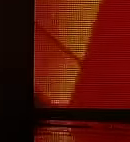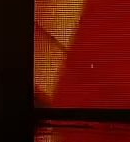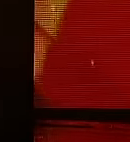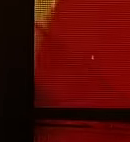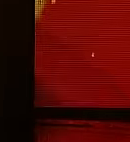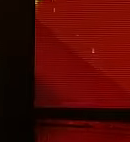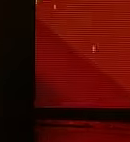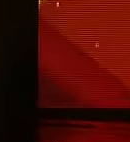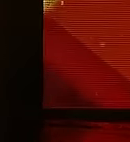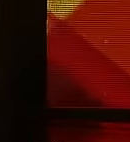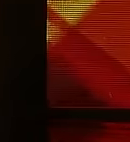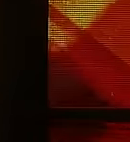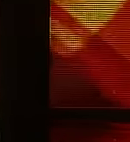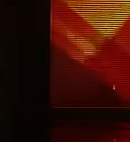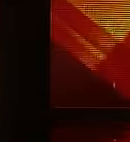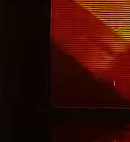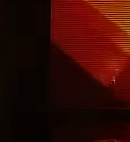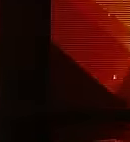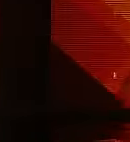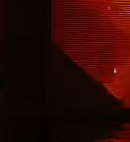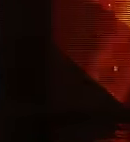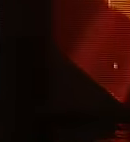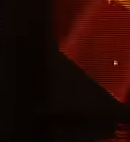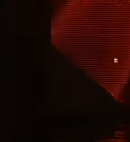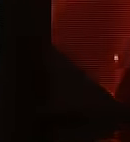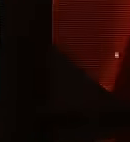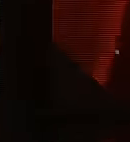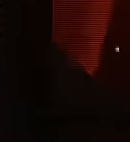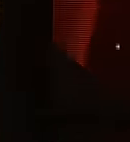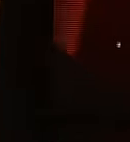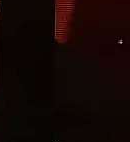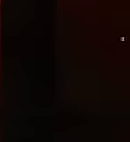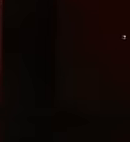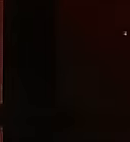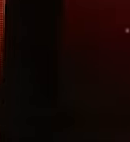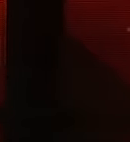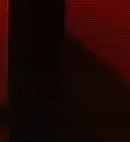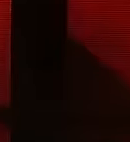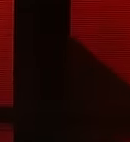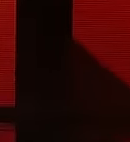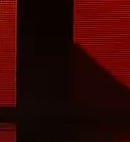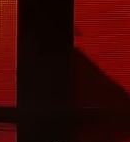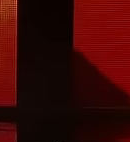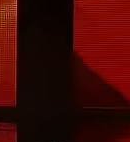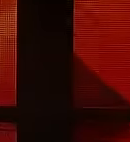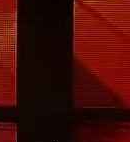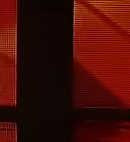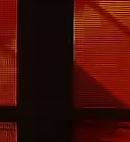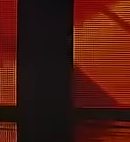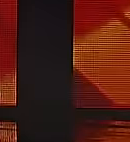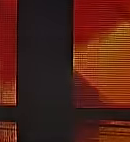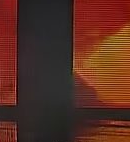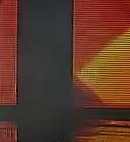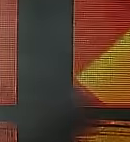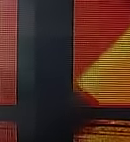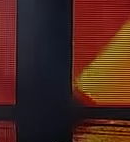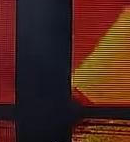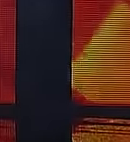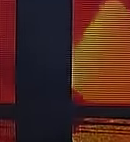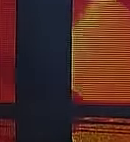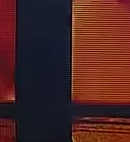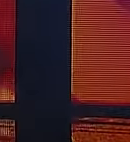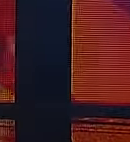lleva cerca de 30 años haciendo reír, pero nunca había estado sobre este escenario y esta